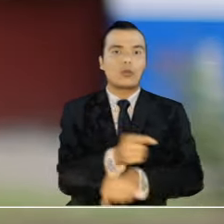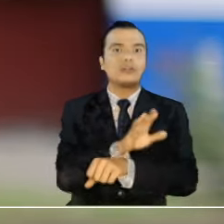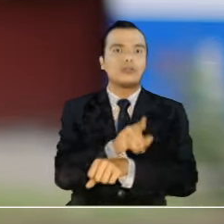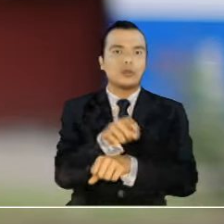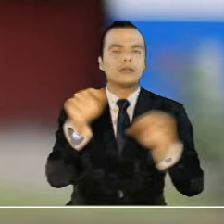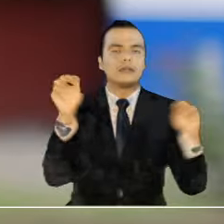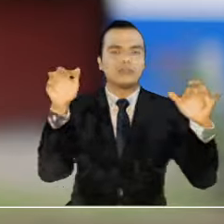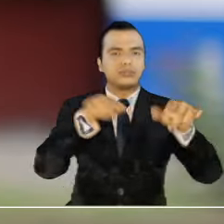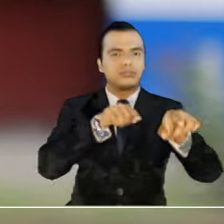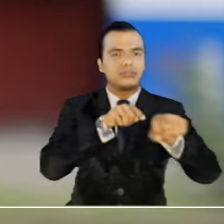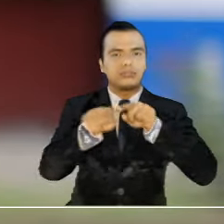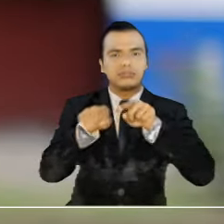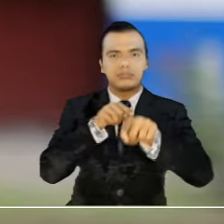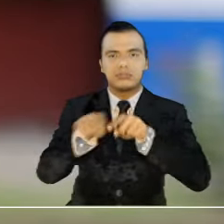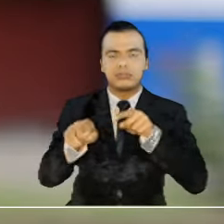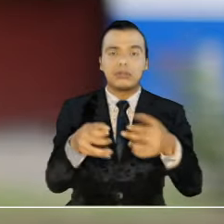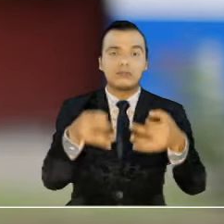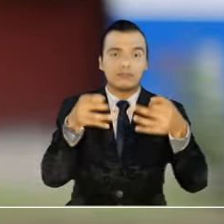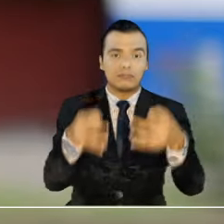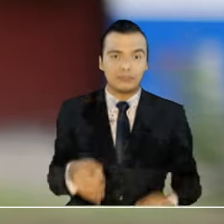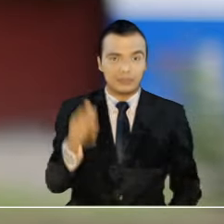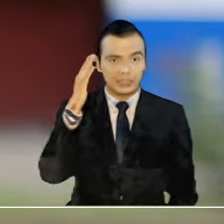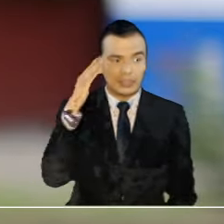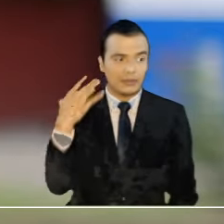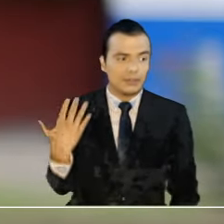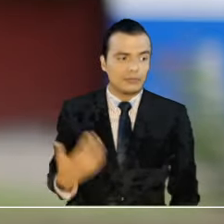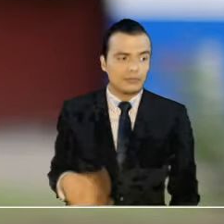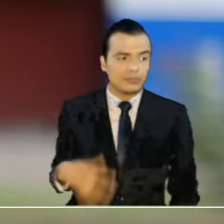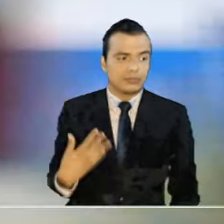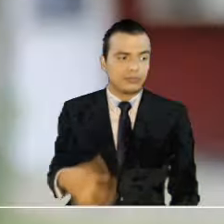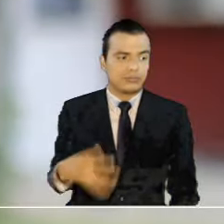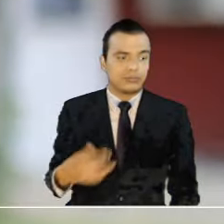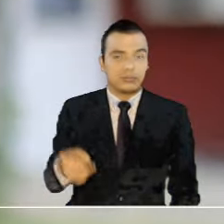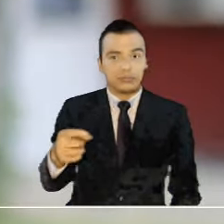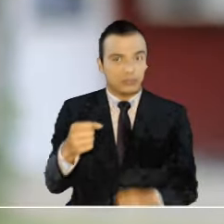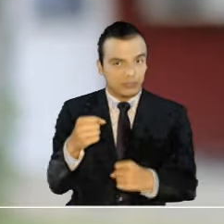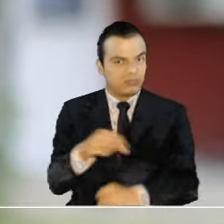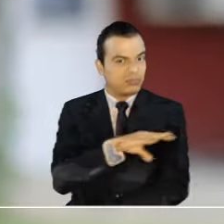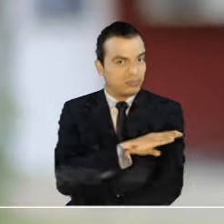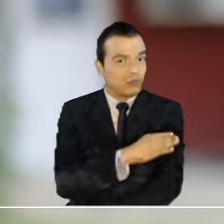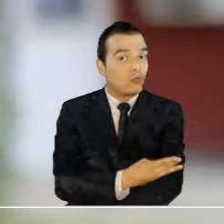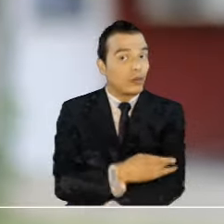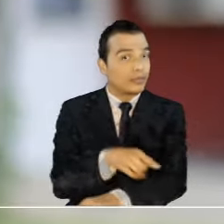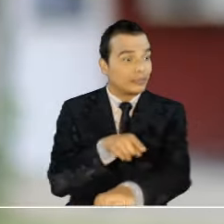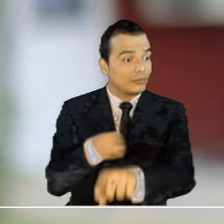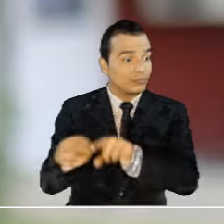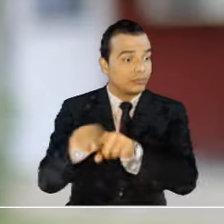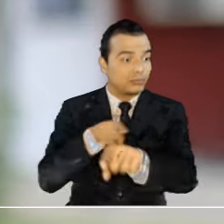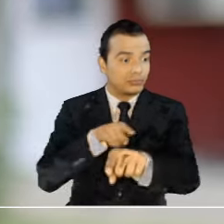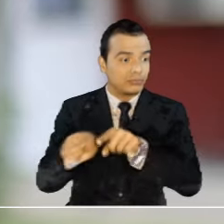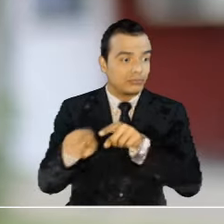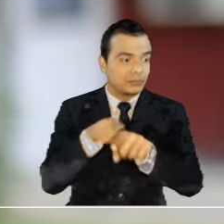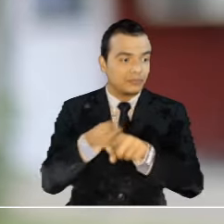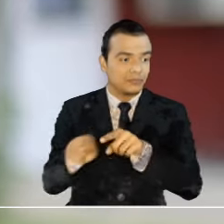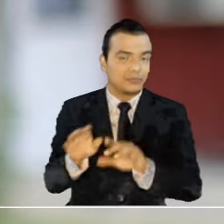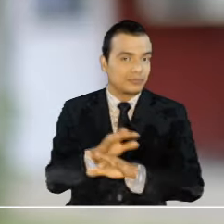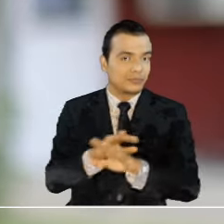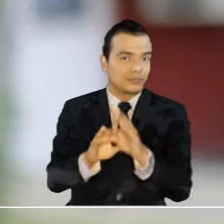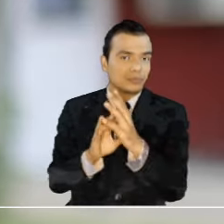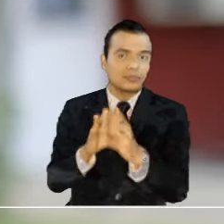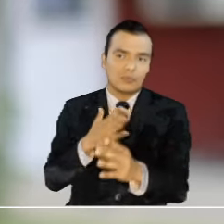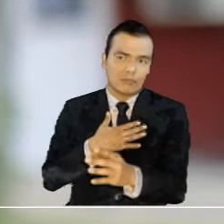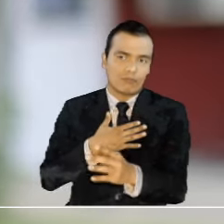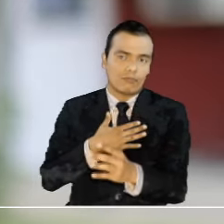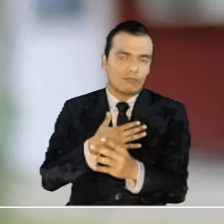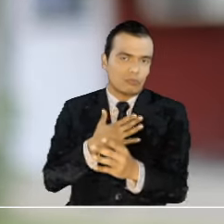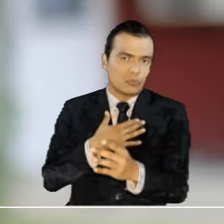es donde van a estar como los más contrincantes que vamos a pelear el podio. Que esa generación que viene detrás mío lo haga mucho mejor. Yo me siento orgulloso